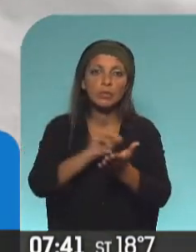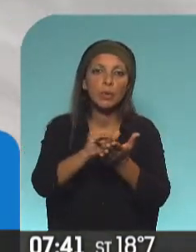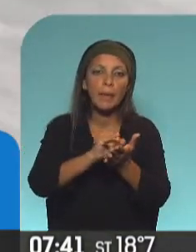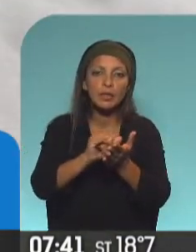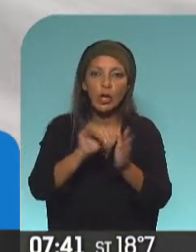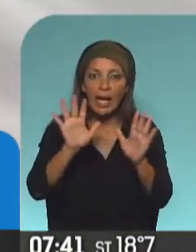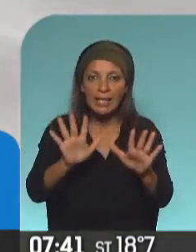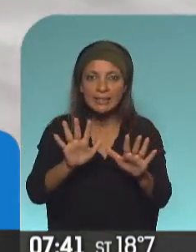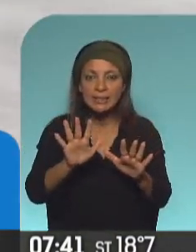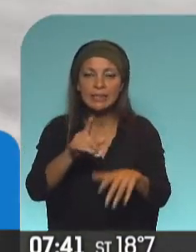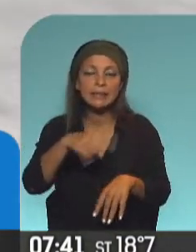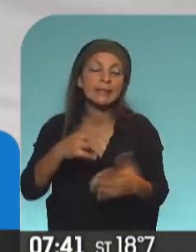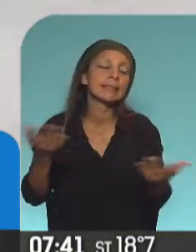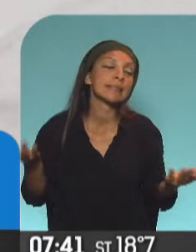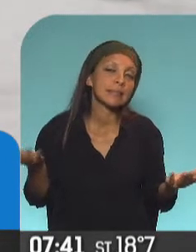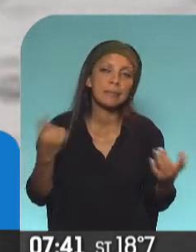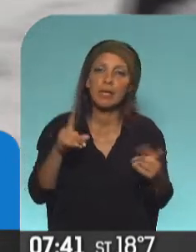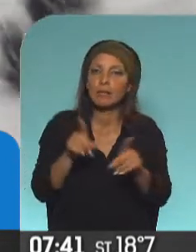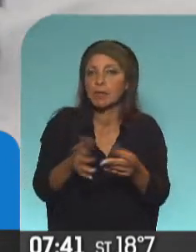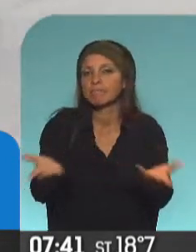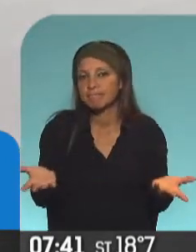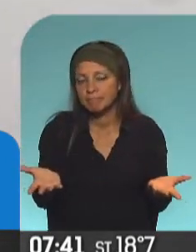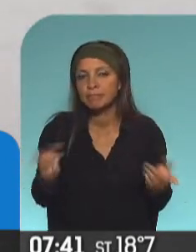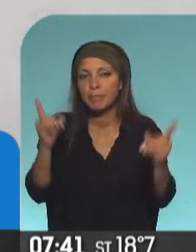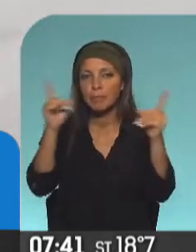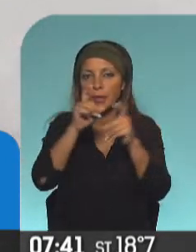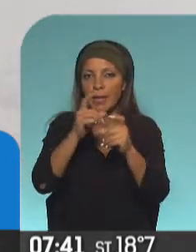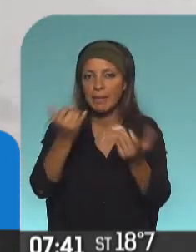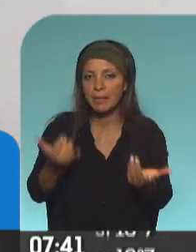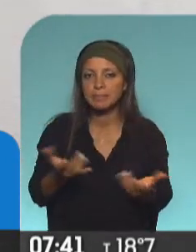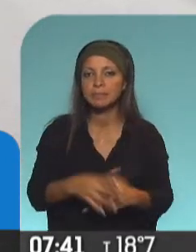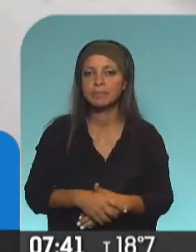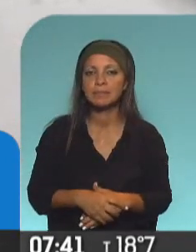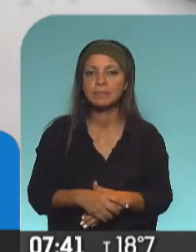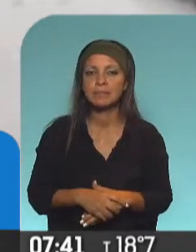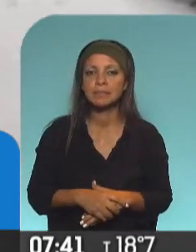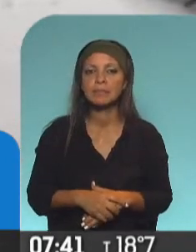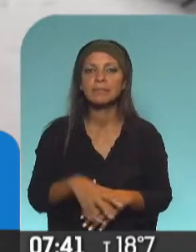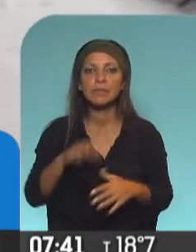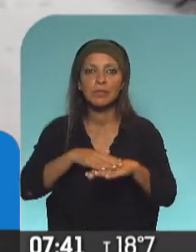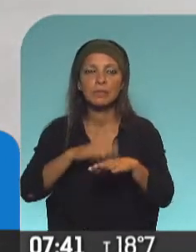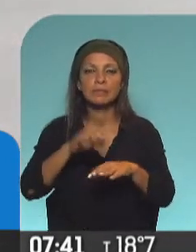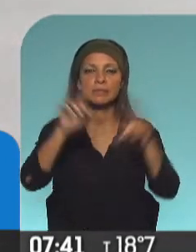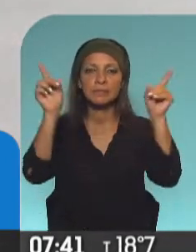nevada, pero bueno, como decíamos, con los inconvenientes que está generando este temporal, esta